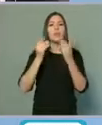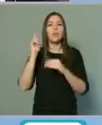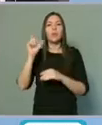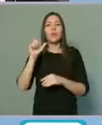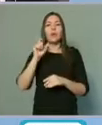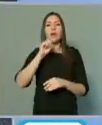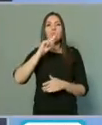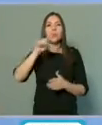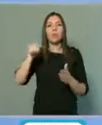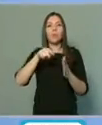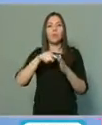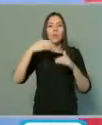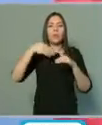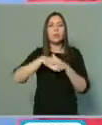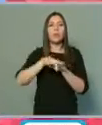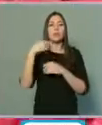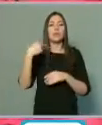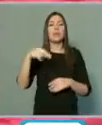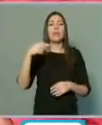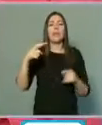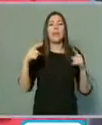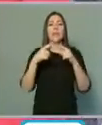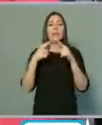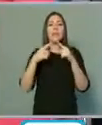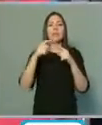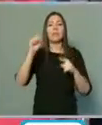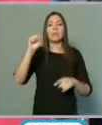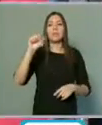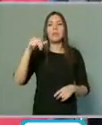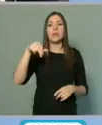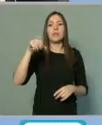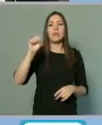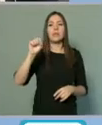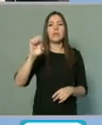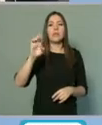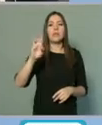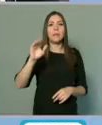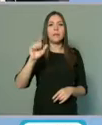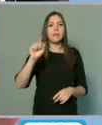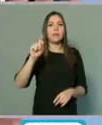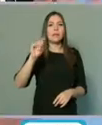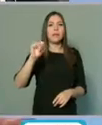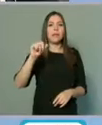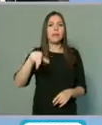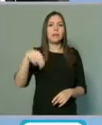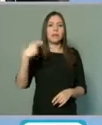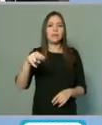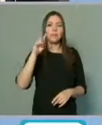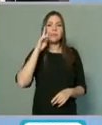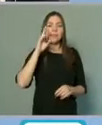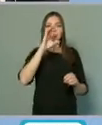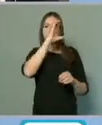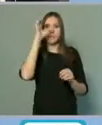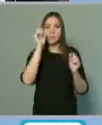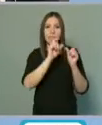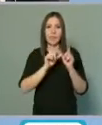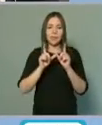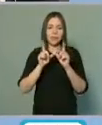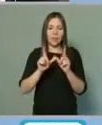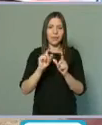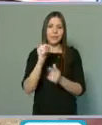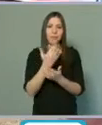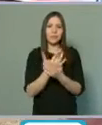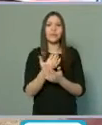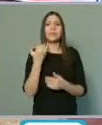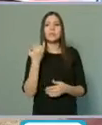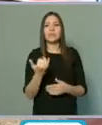en el lugar. Esta parroquia es el Templo de San Sebastián, que probablemente tengamos alguna imagen para que veamos también ese, y